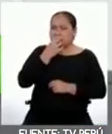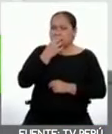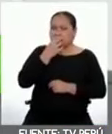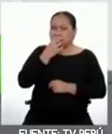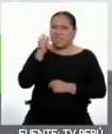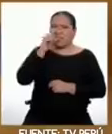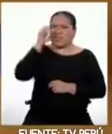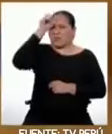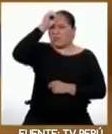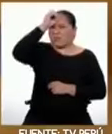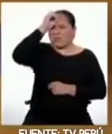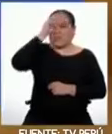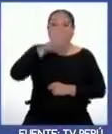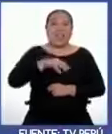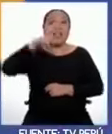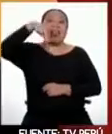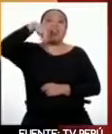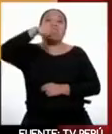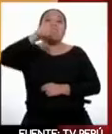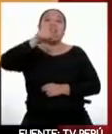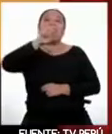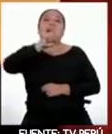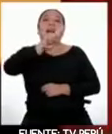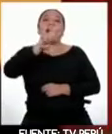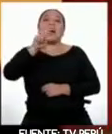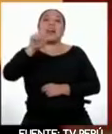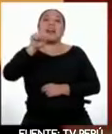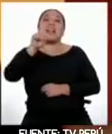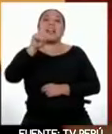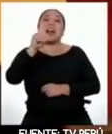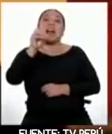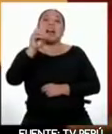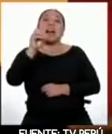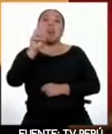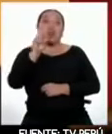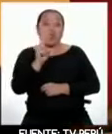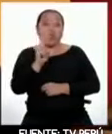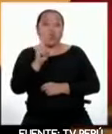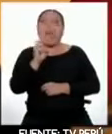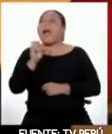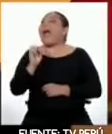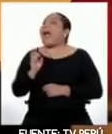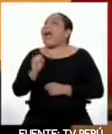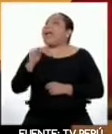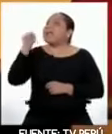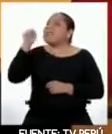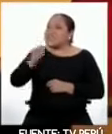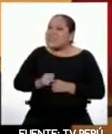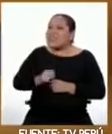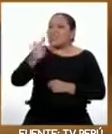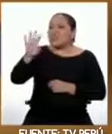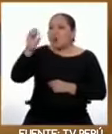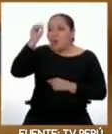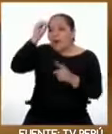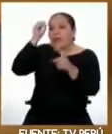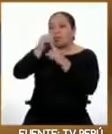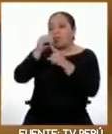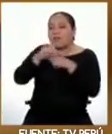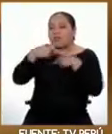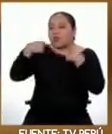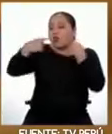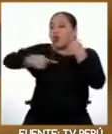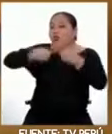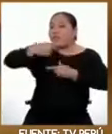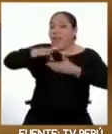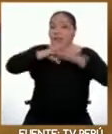Creo que esa no me la sé. El narrador. ¡Ah, claro! Un narrador con la misión de contar la historia.